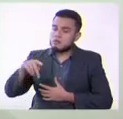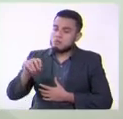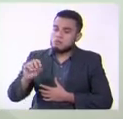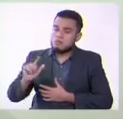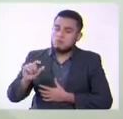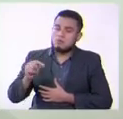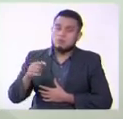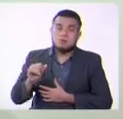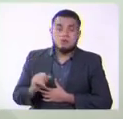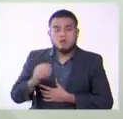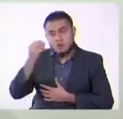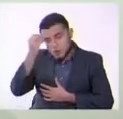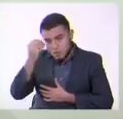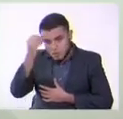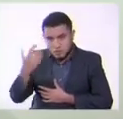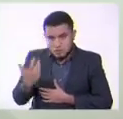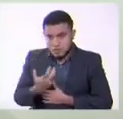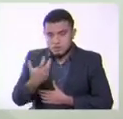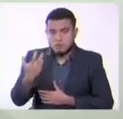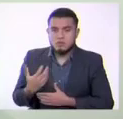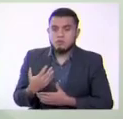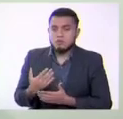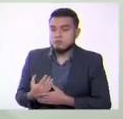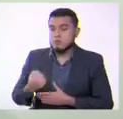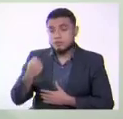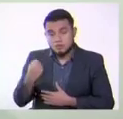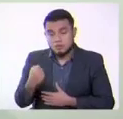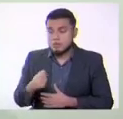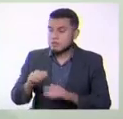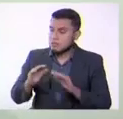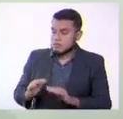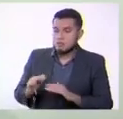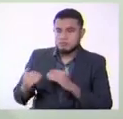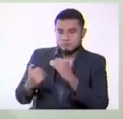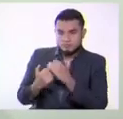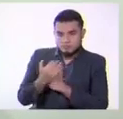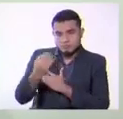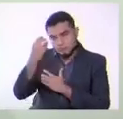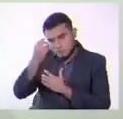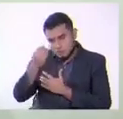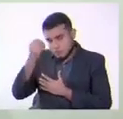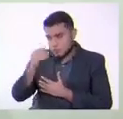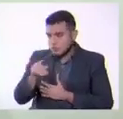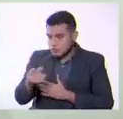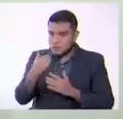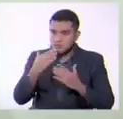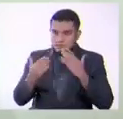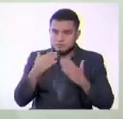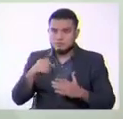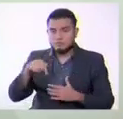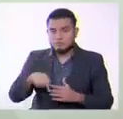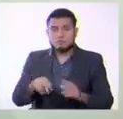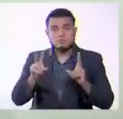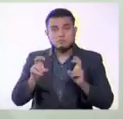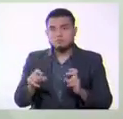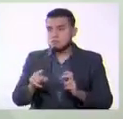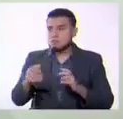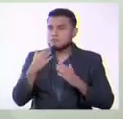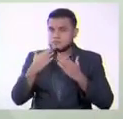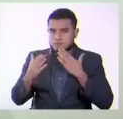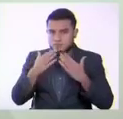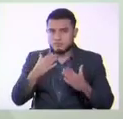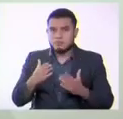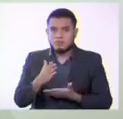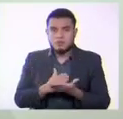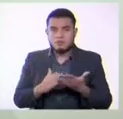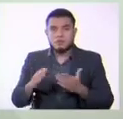las opiniones de todos los estudiantes. Gracias por hacernos llegar también su pensar. Y como usted dice, estos elementos que ellos mencionaban conforman parte